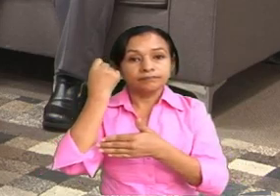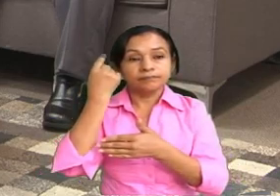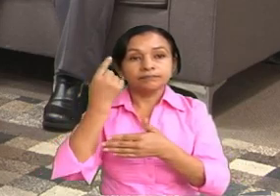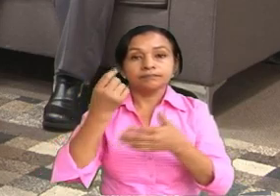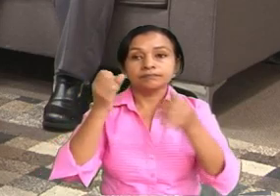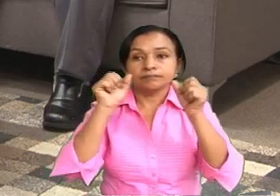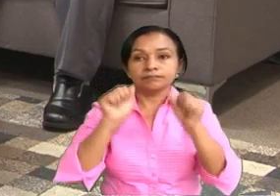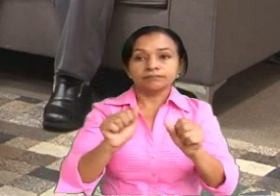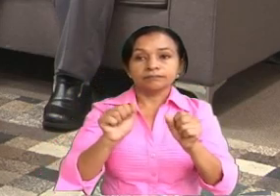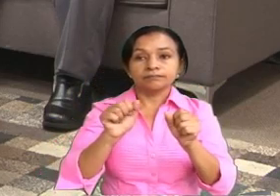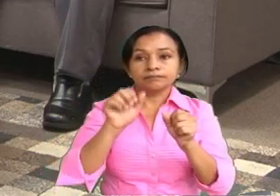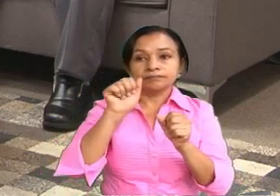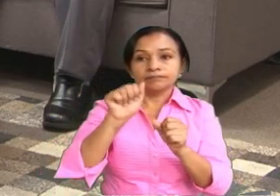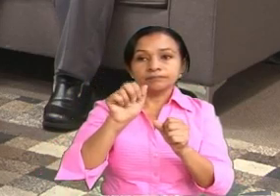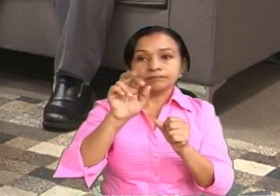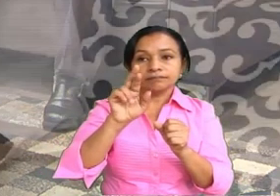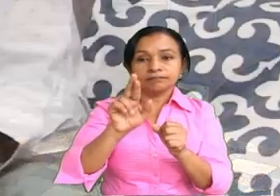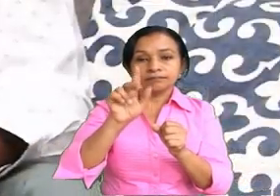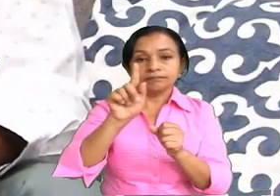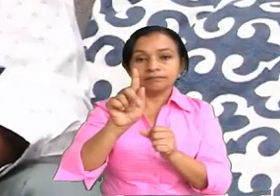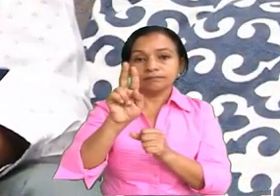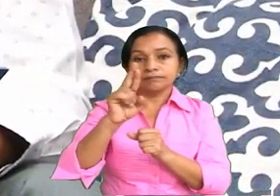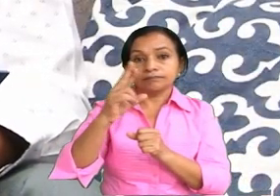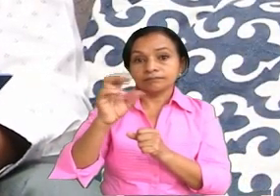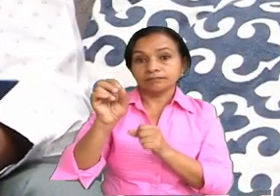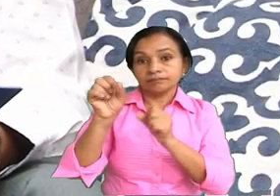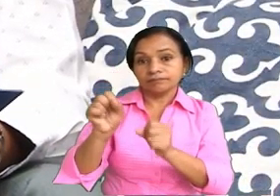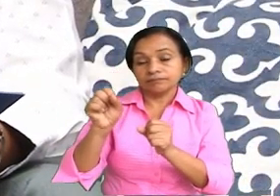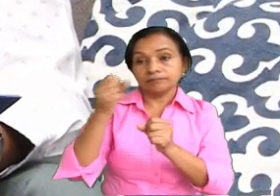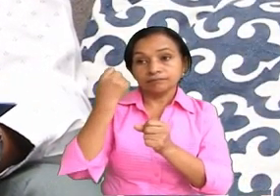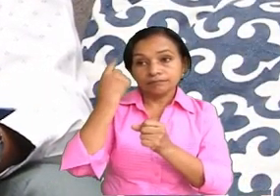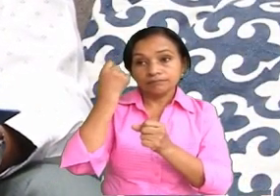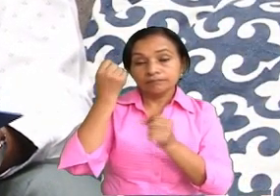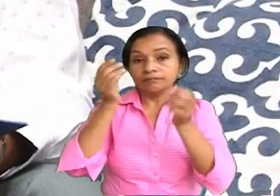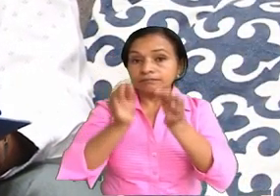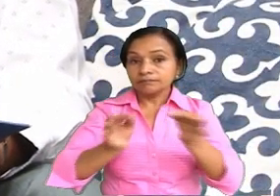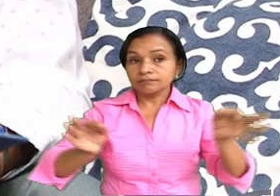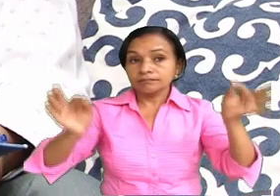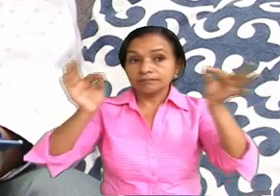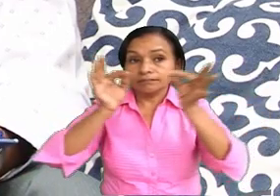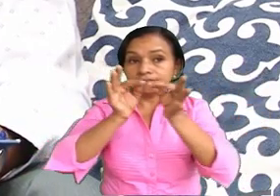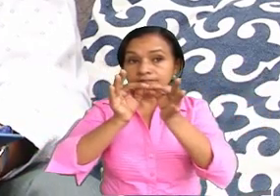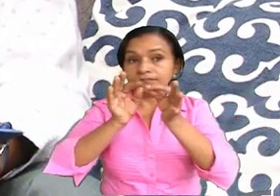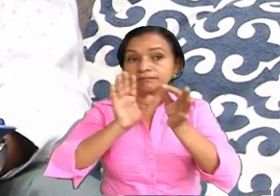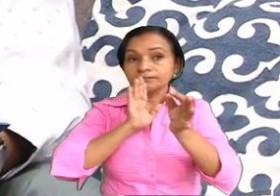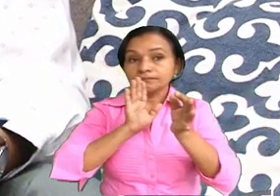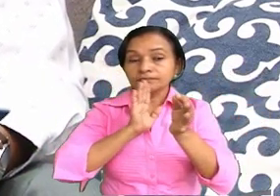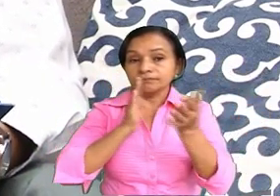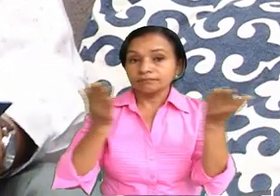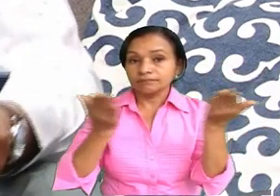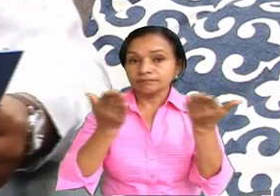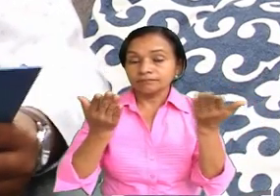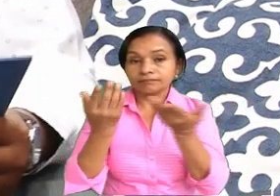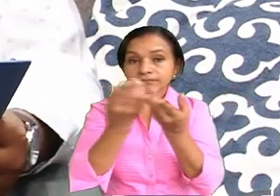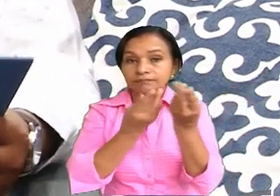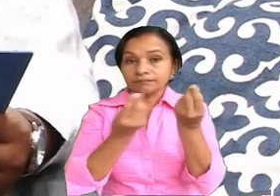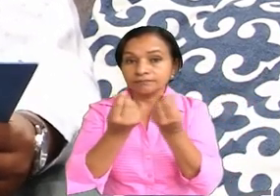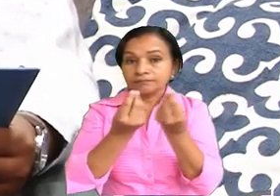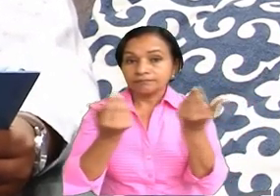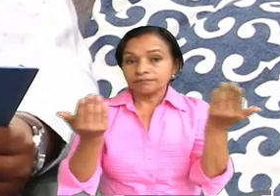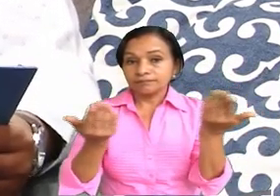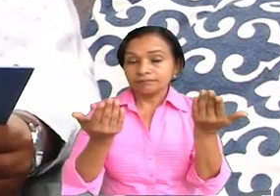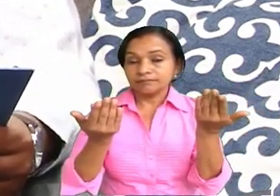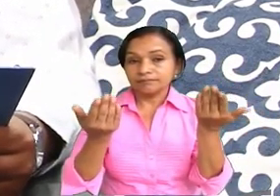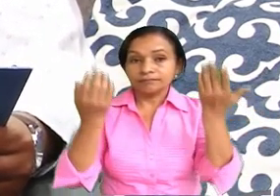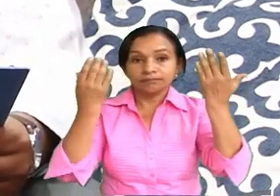compañero Arturo, entender también la importancia, y no quisiera eclipsar nuestra conversación a partir de lo económico, pero también es un